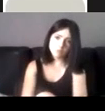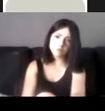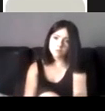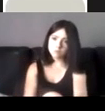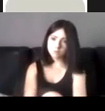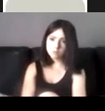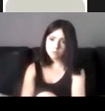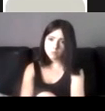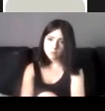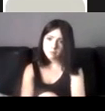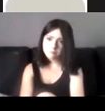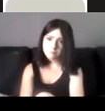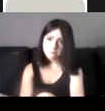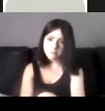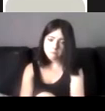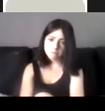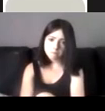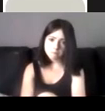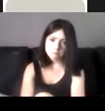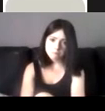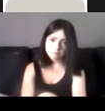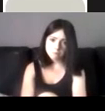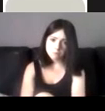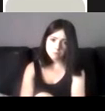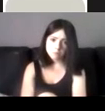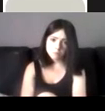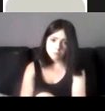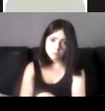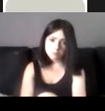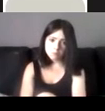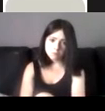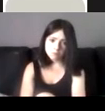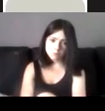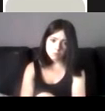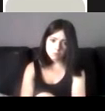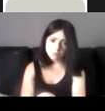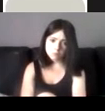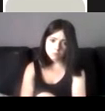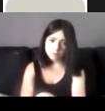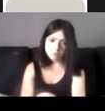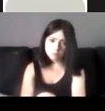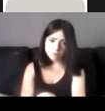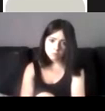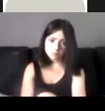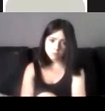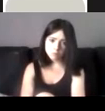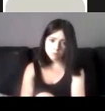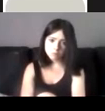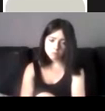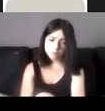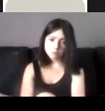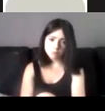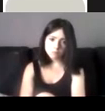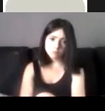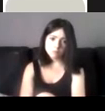gente prefiere ver videos de la misma noticia, más que hacer la lectura propiamente